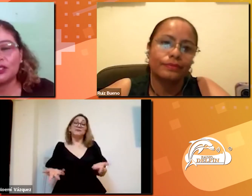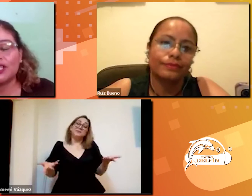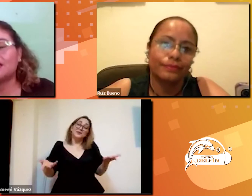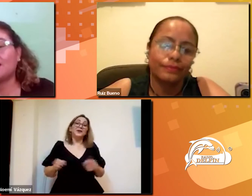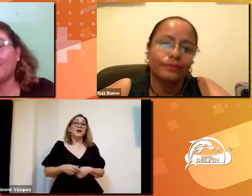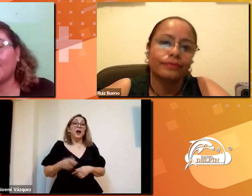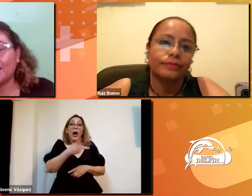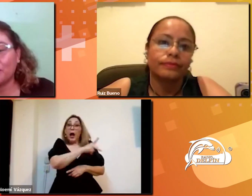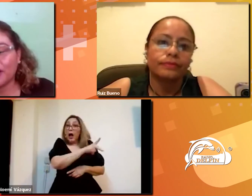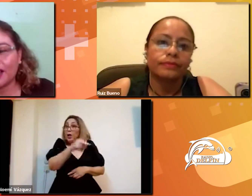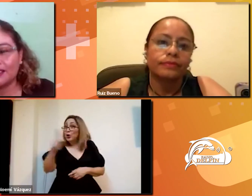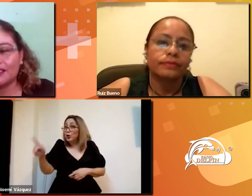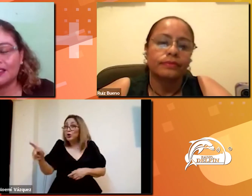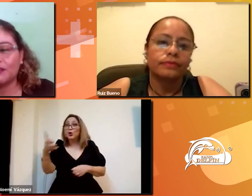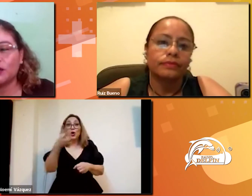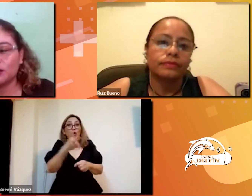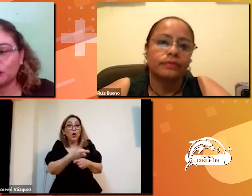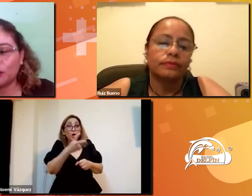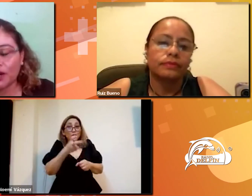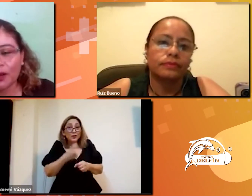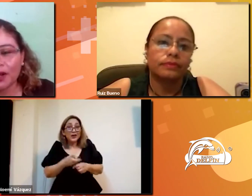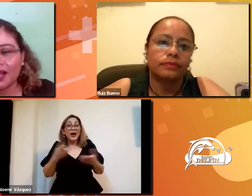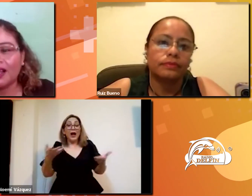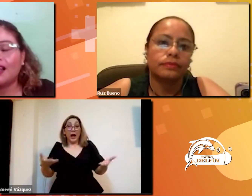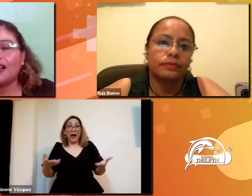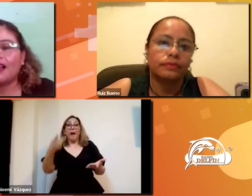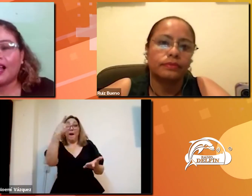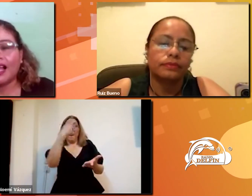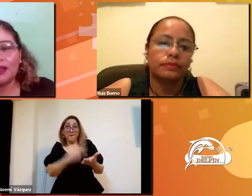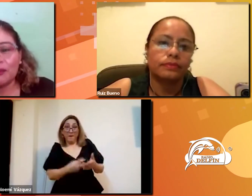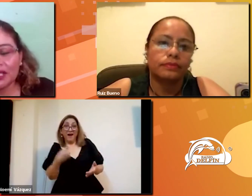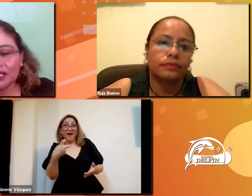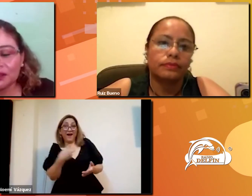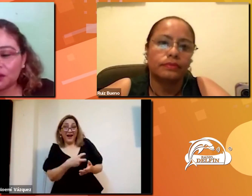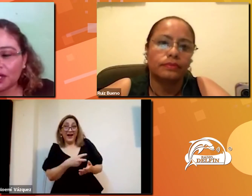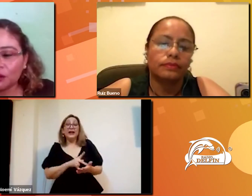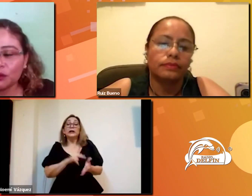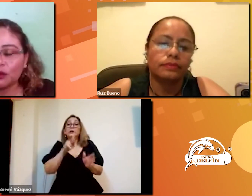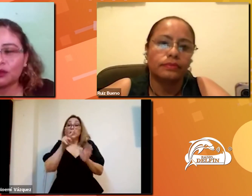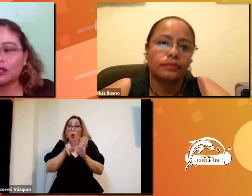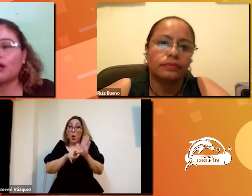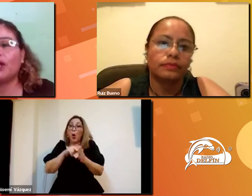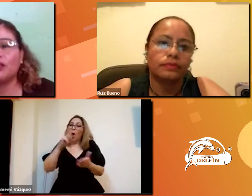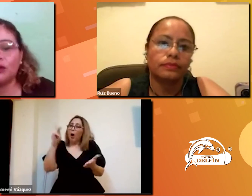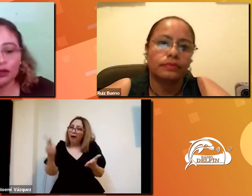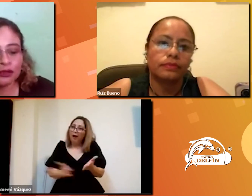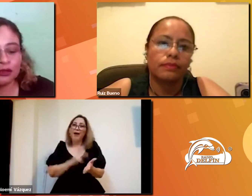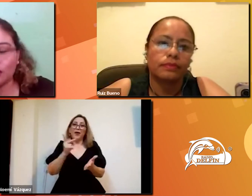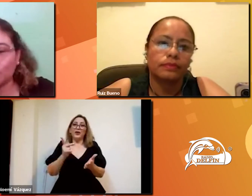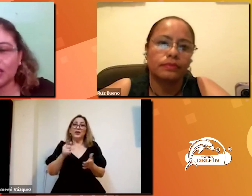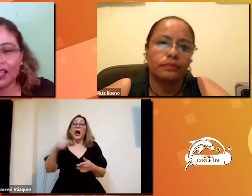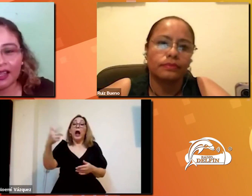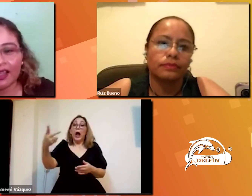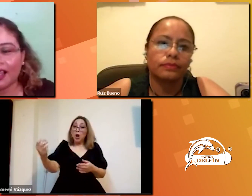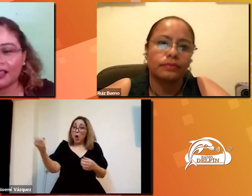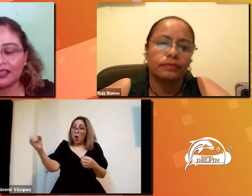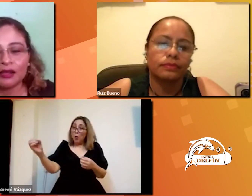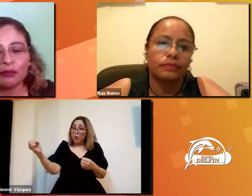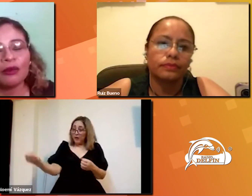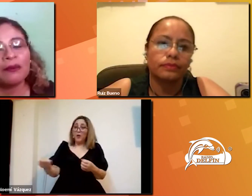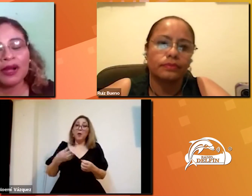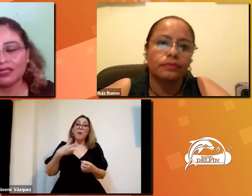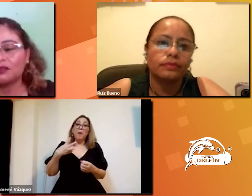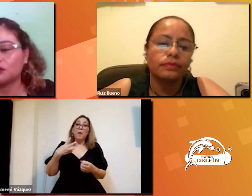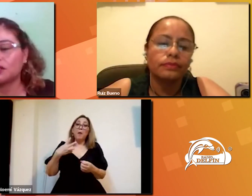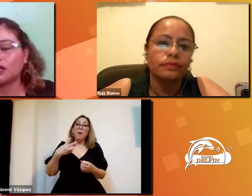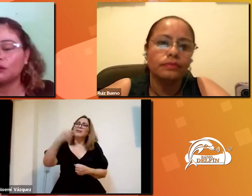las personas a que vean nuestro programa, a que manden sus saludos, aunque no llegue a